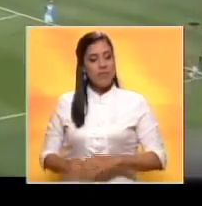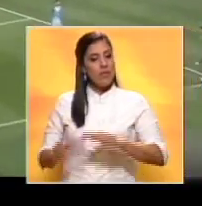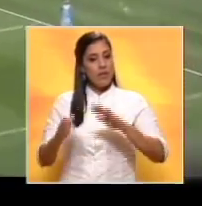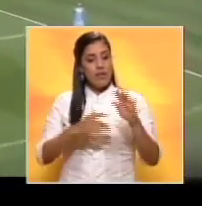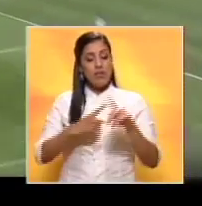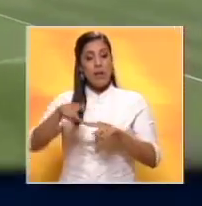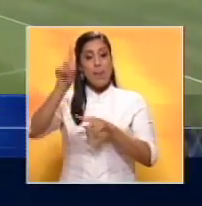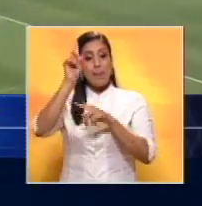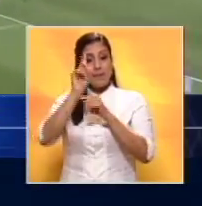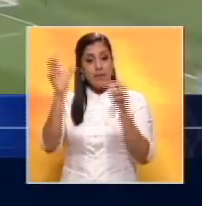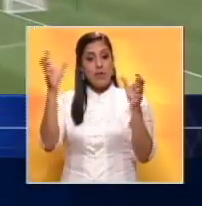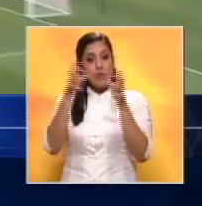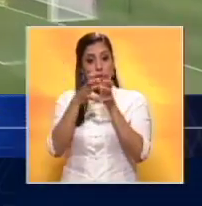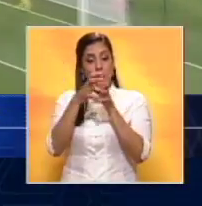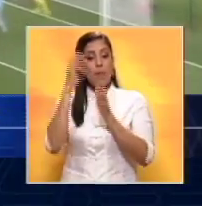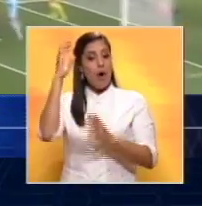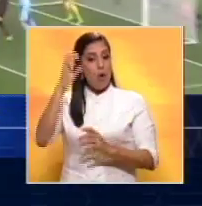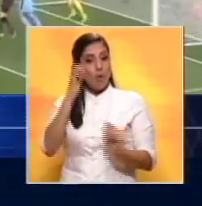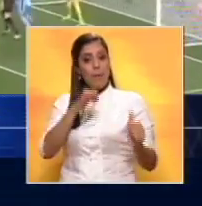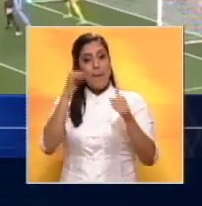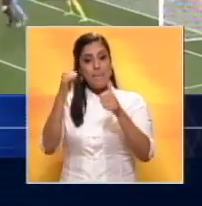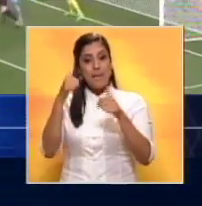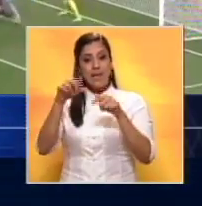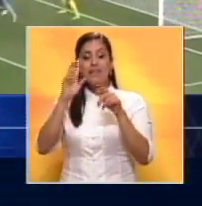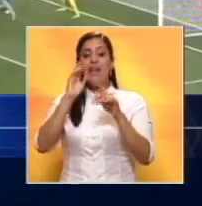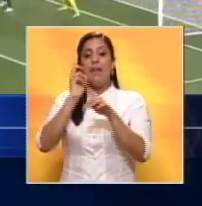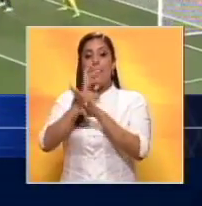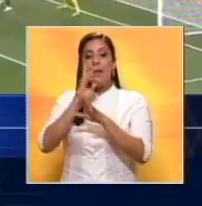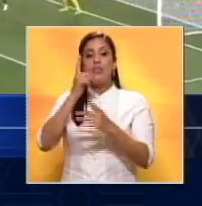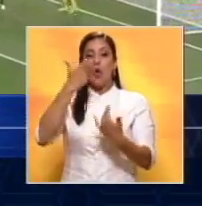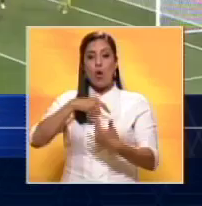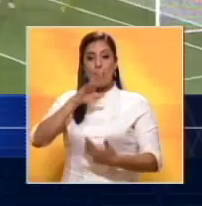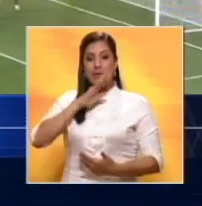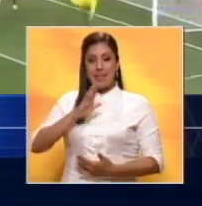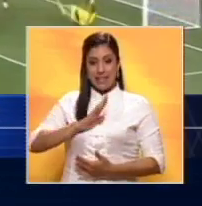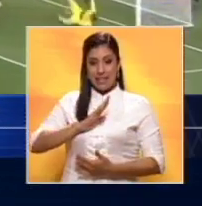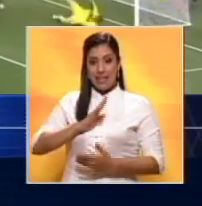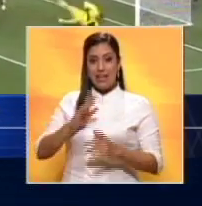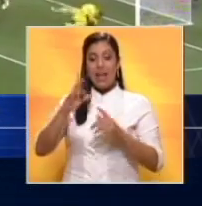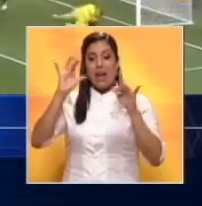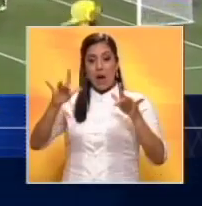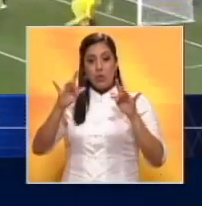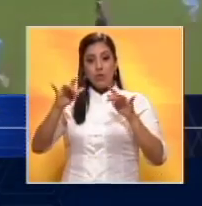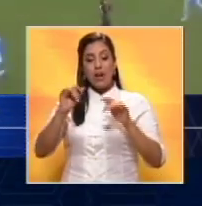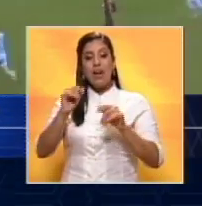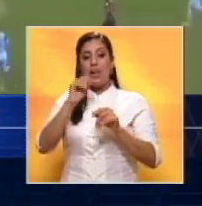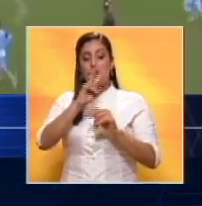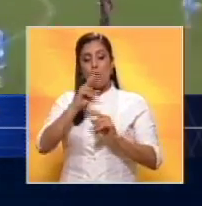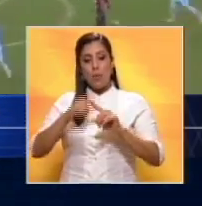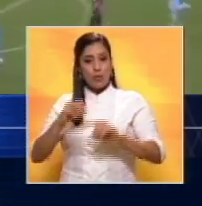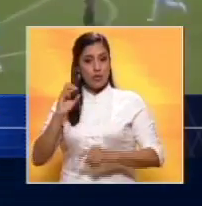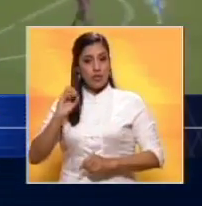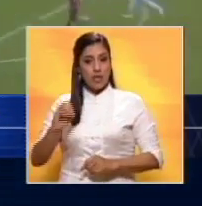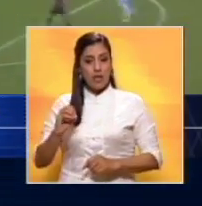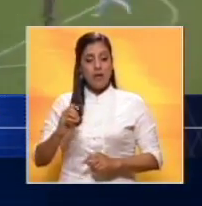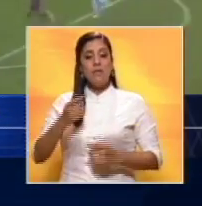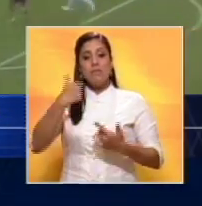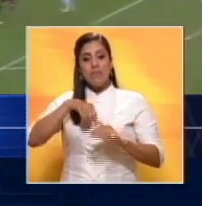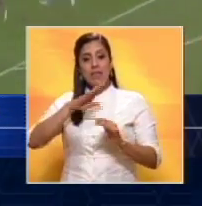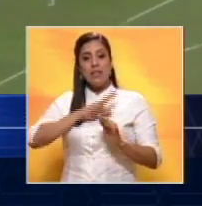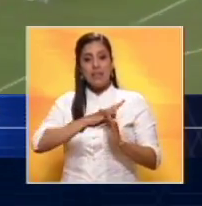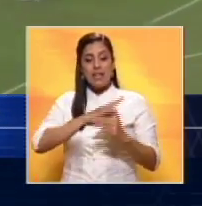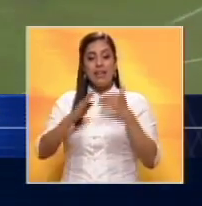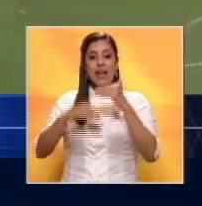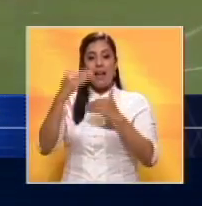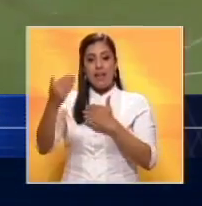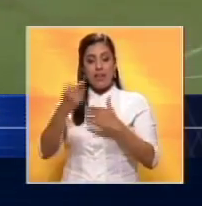Los principales equipos europeos comienzan sus pretemporadas. Es el caso del Arsenal, que derrotó en Australia al Sydney 2-0. Per Mertesacker